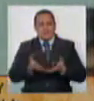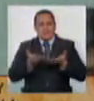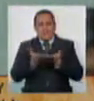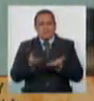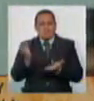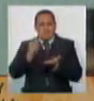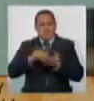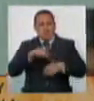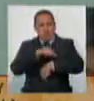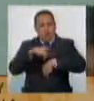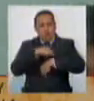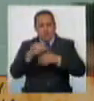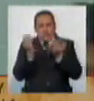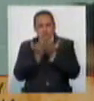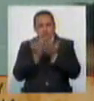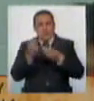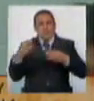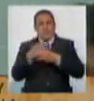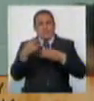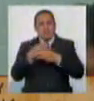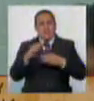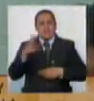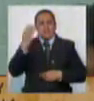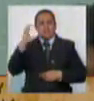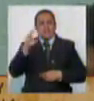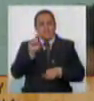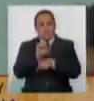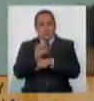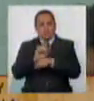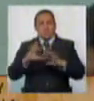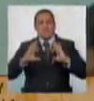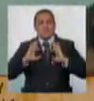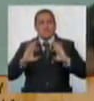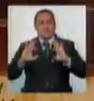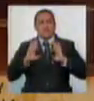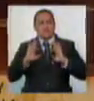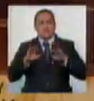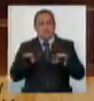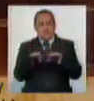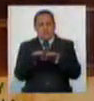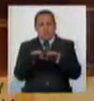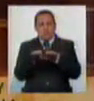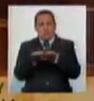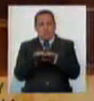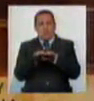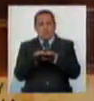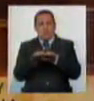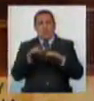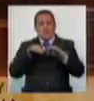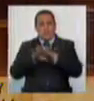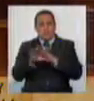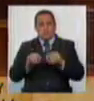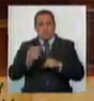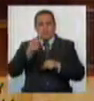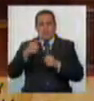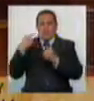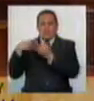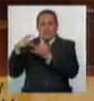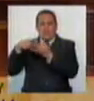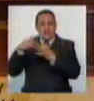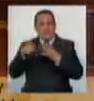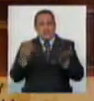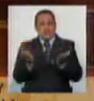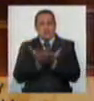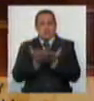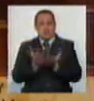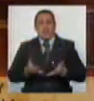horas de matemáticas, ciencias, educación física. Igualmente, en esos 1000 colegios se han